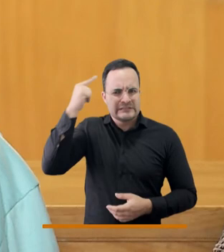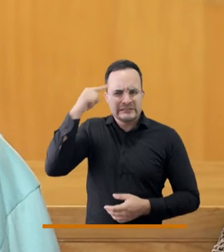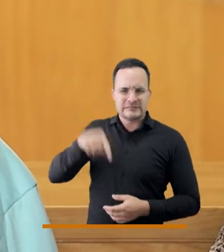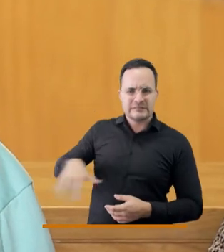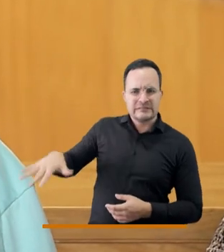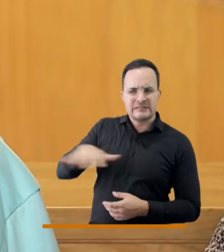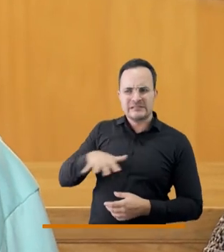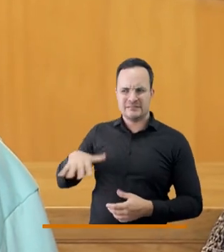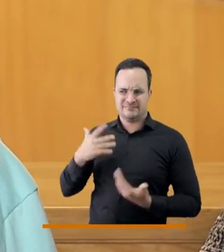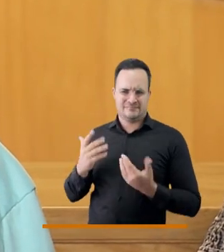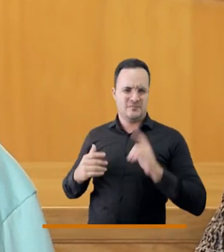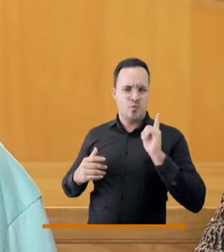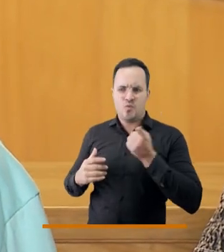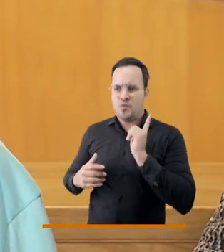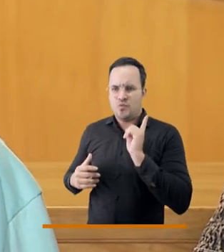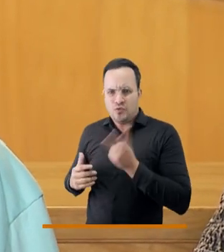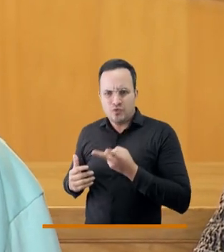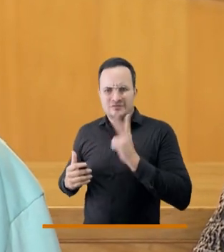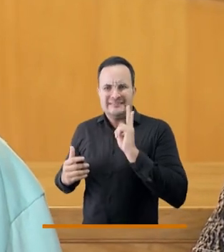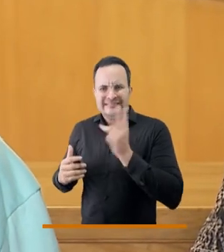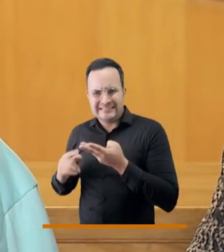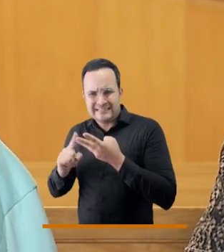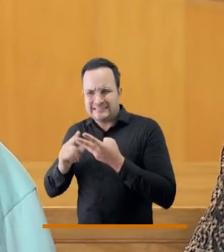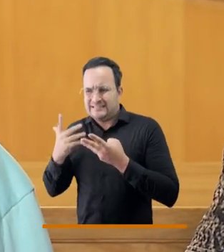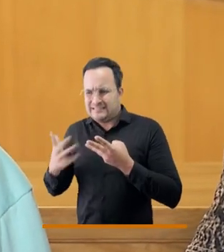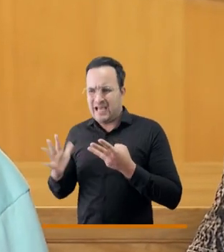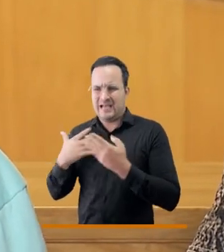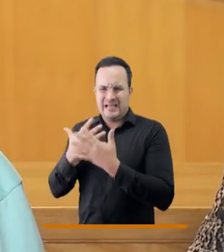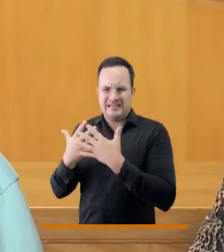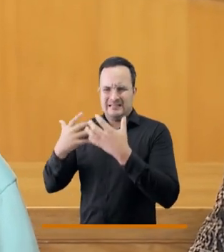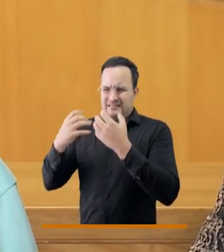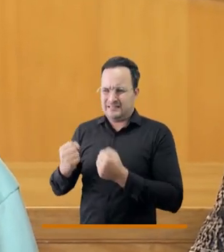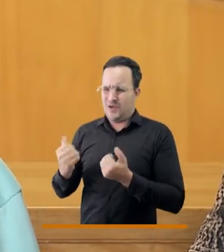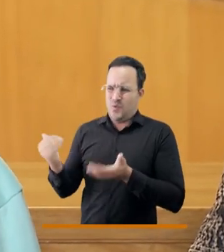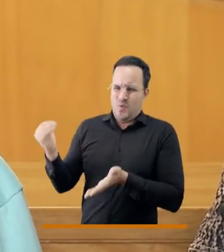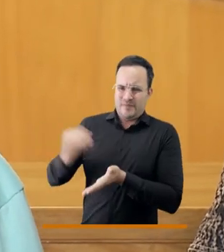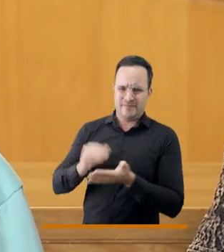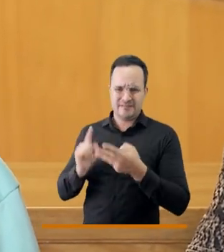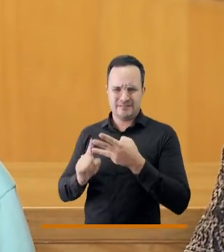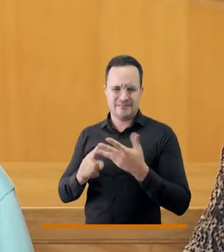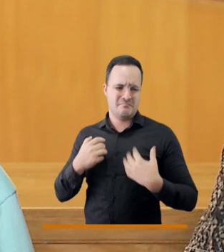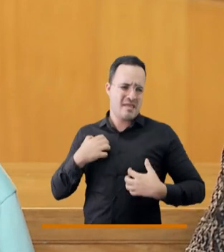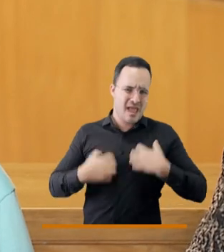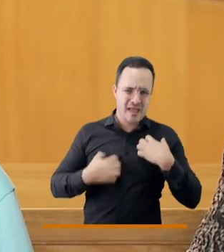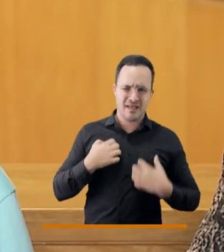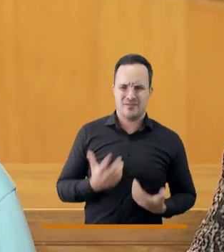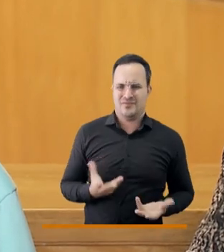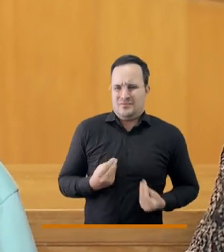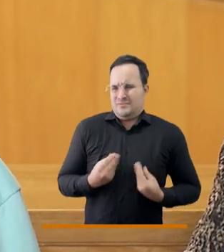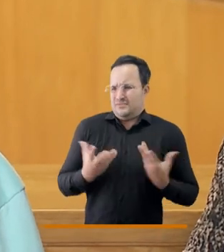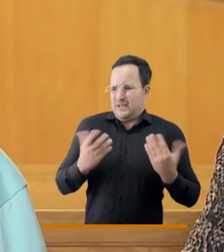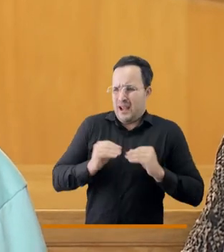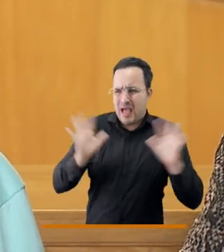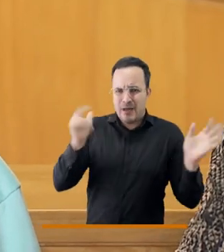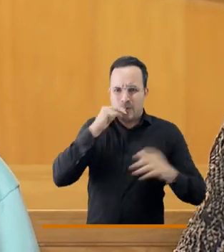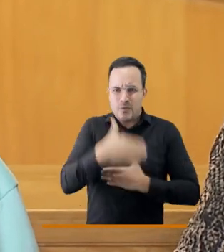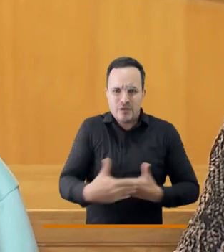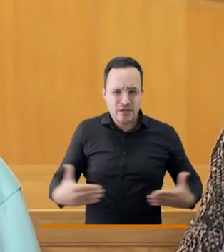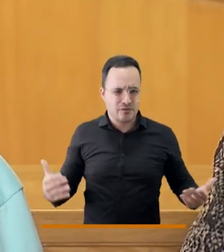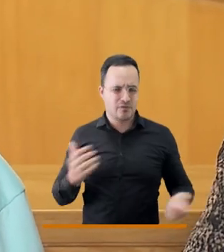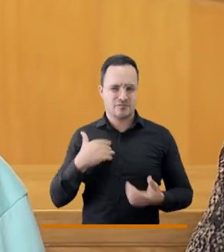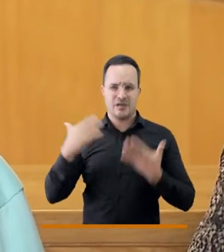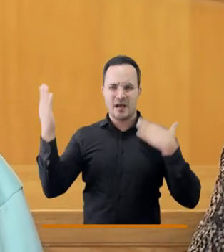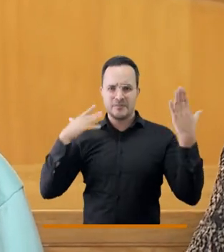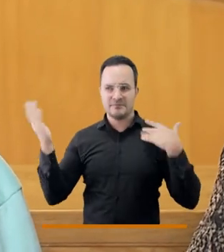ensañando con San Cristóbal colocando una tercera cárcel. Tenemos miedo, tenemos terror, tememos por los niños, por